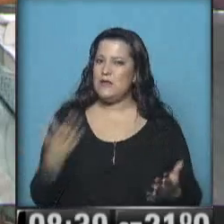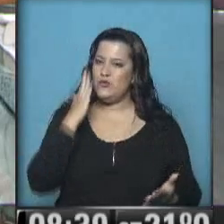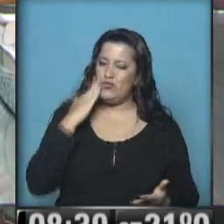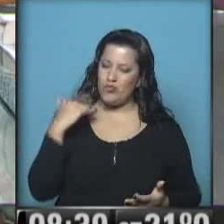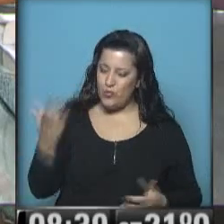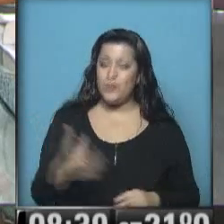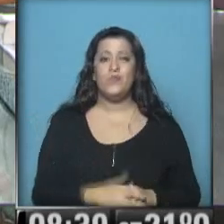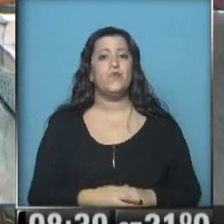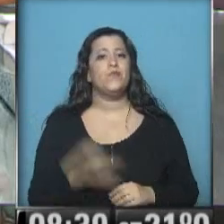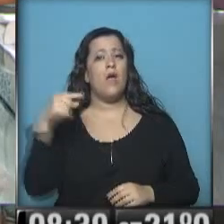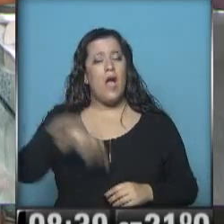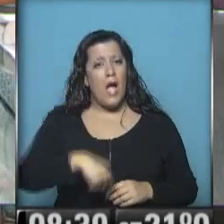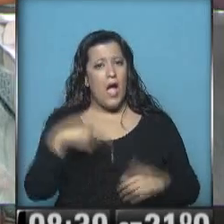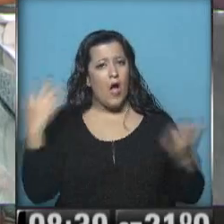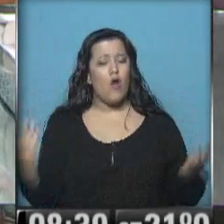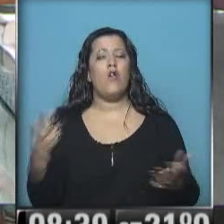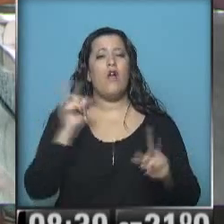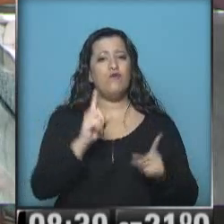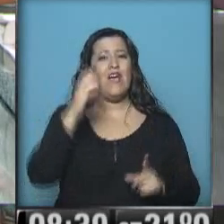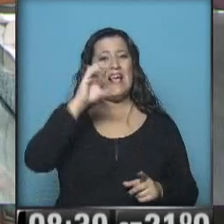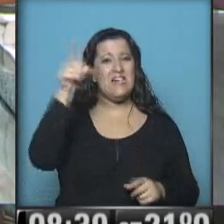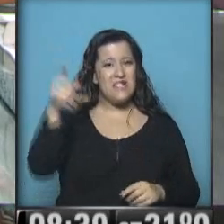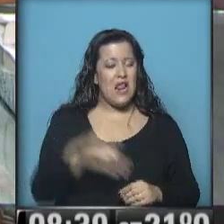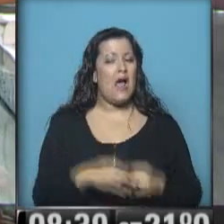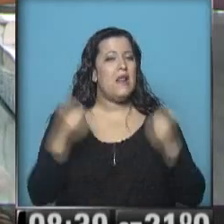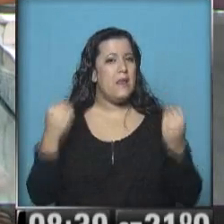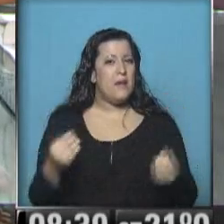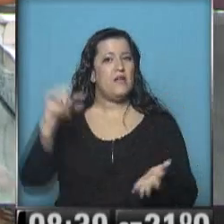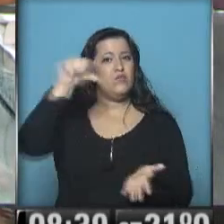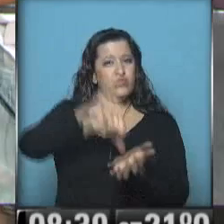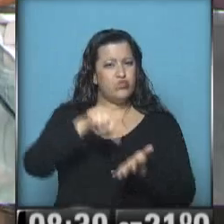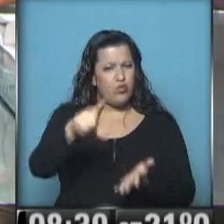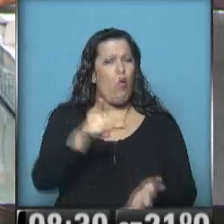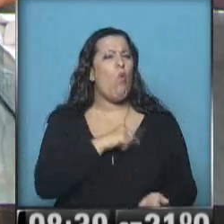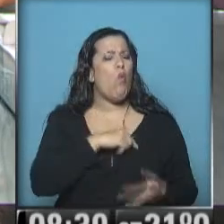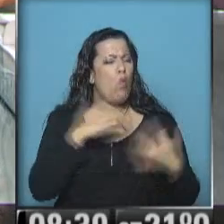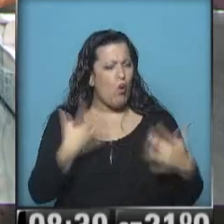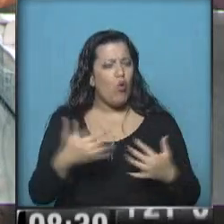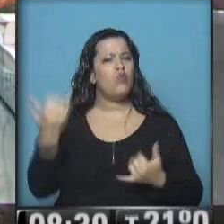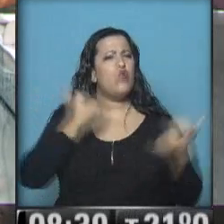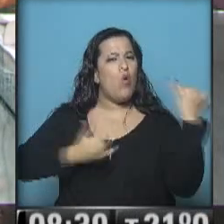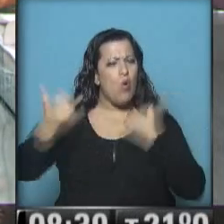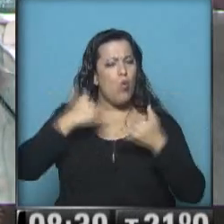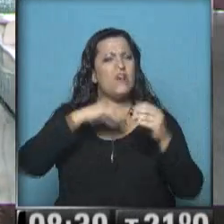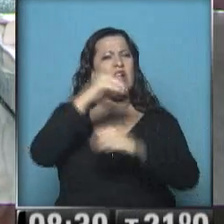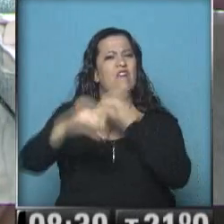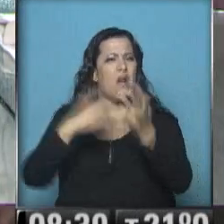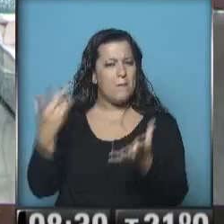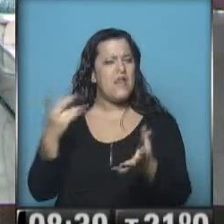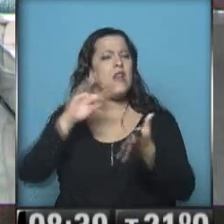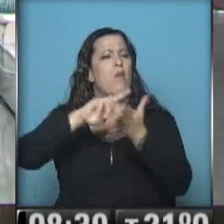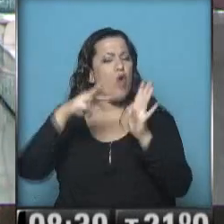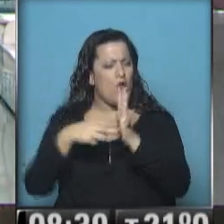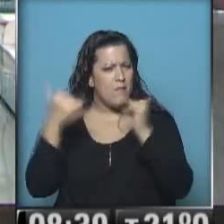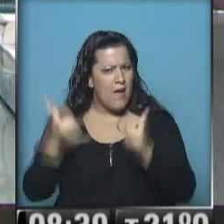bueno seguimos en castelar en donde es muy doloroso escuchar el testimonio de las familias afectadas hablamos de